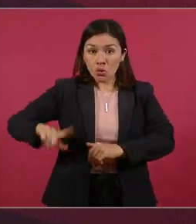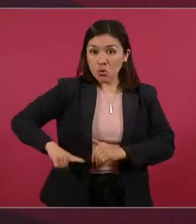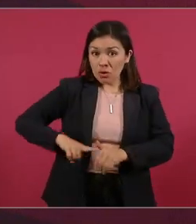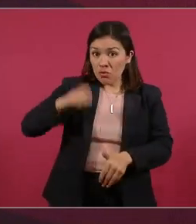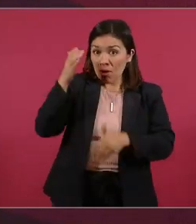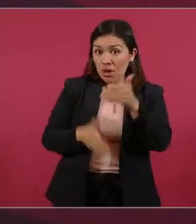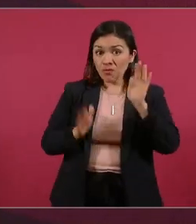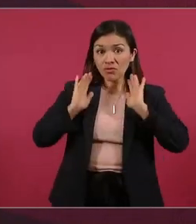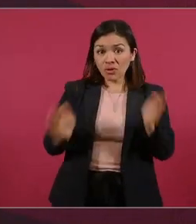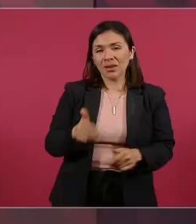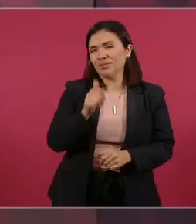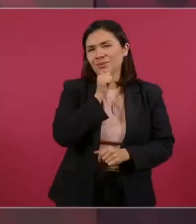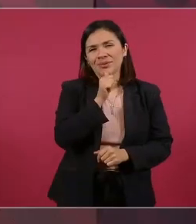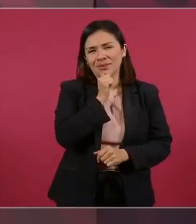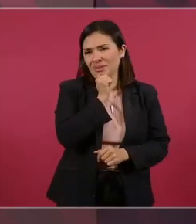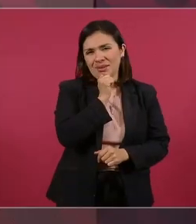gobierno,